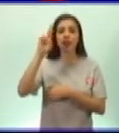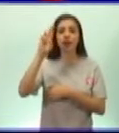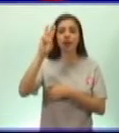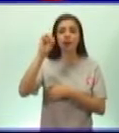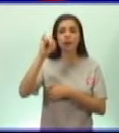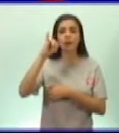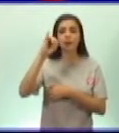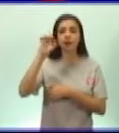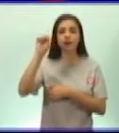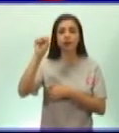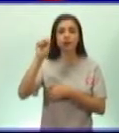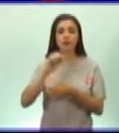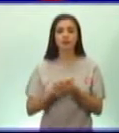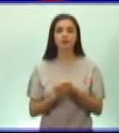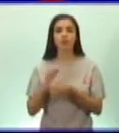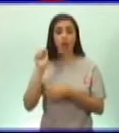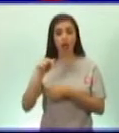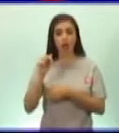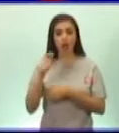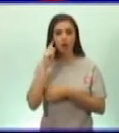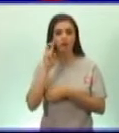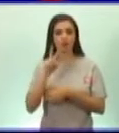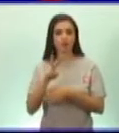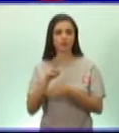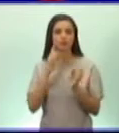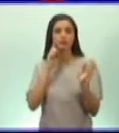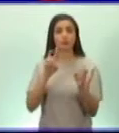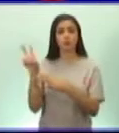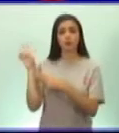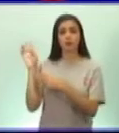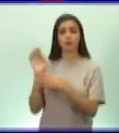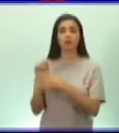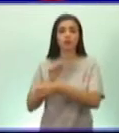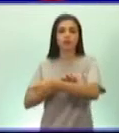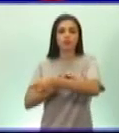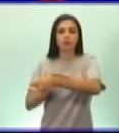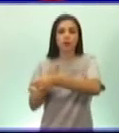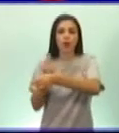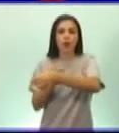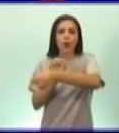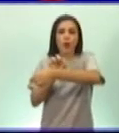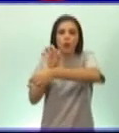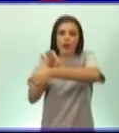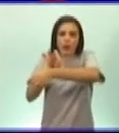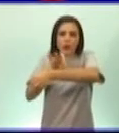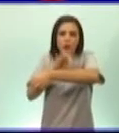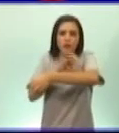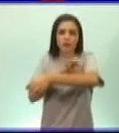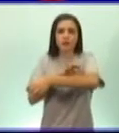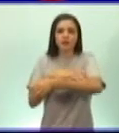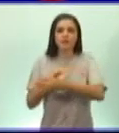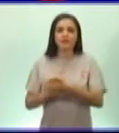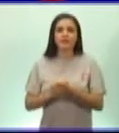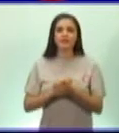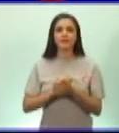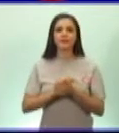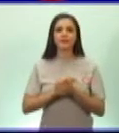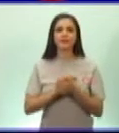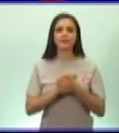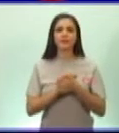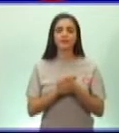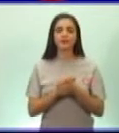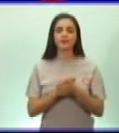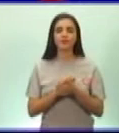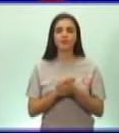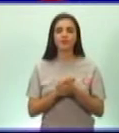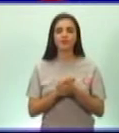Ahora veremos los poros, que son unos pequeños agujeritos que si ustedes toman